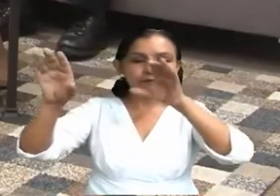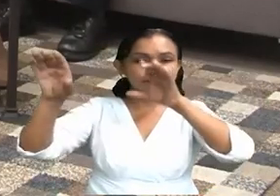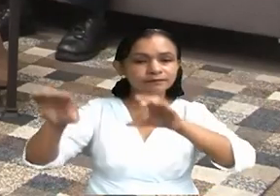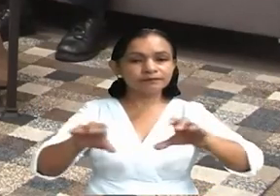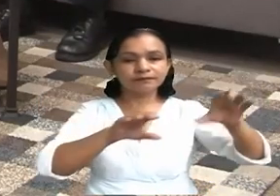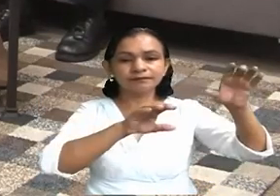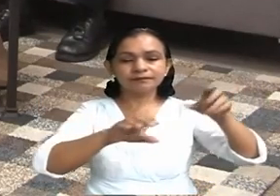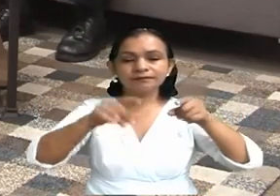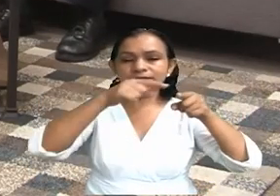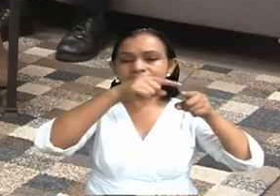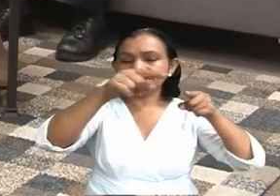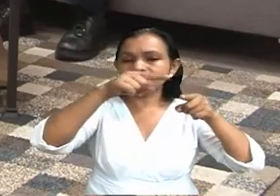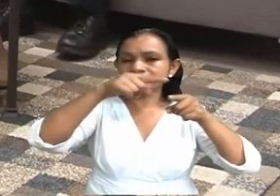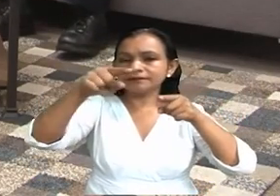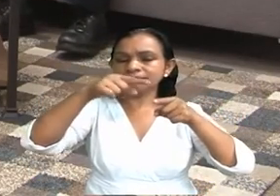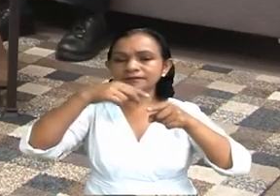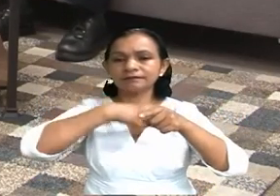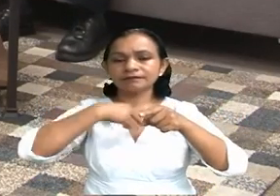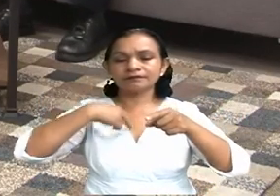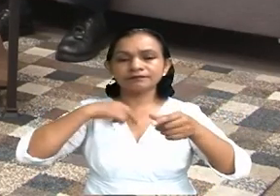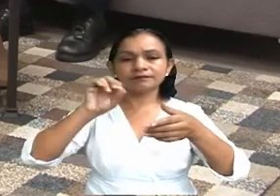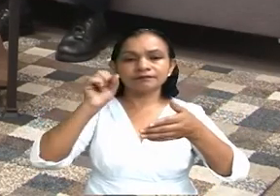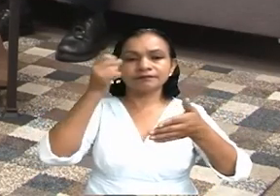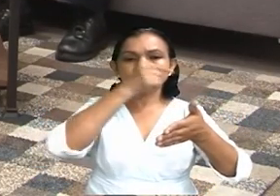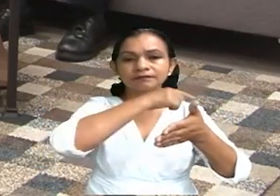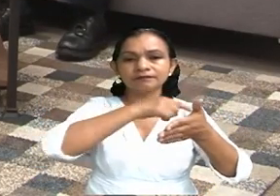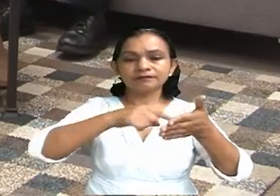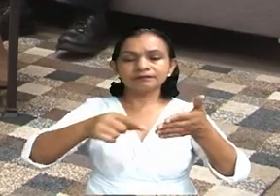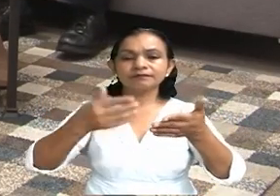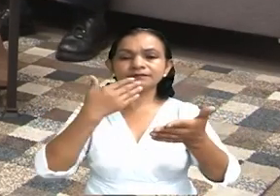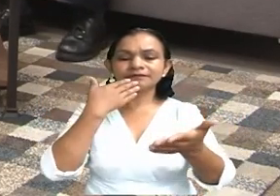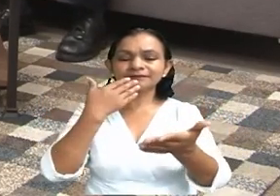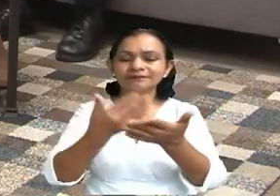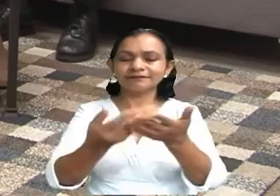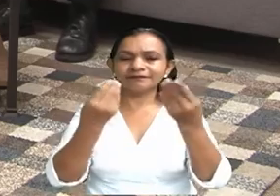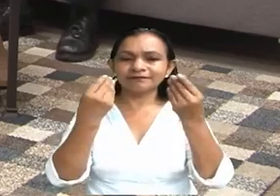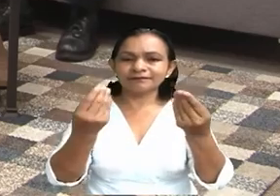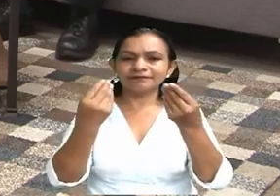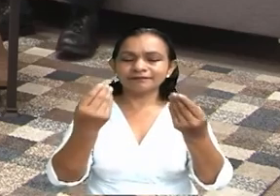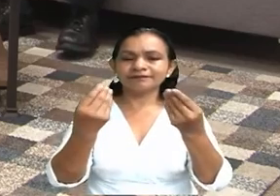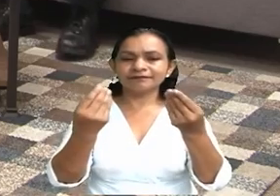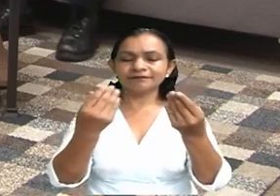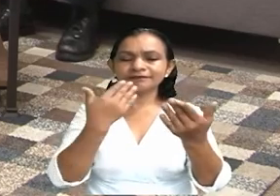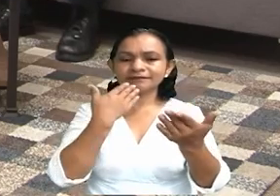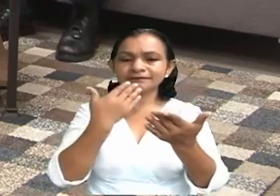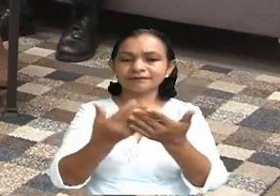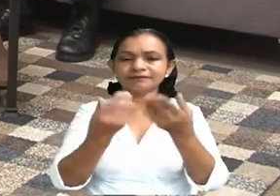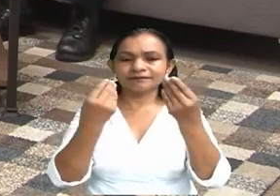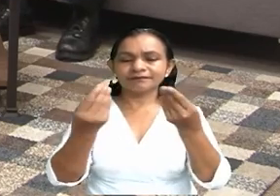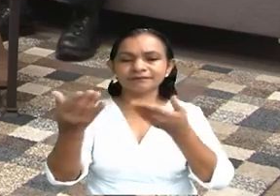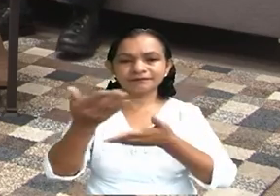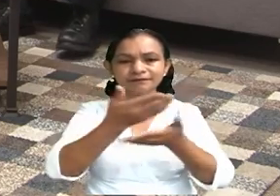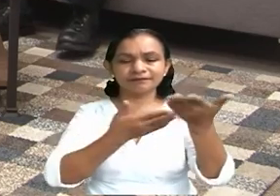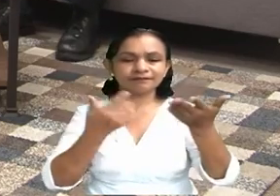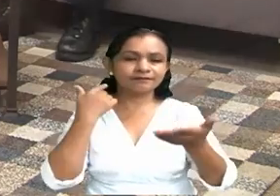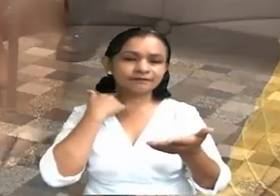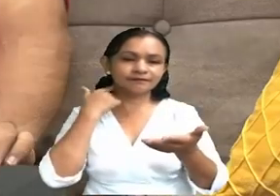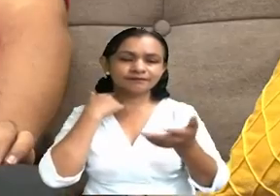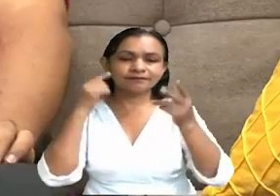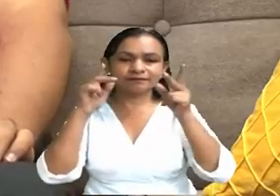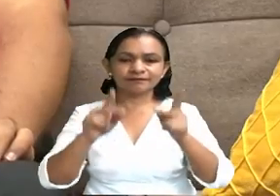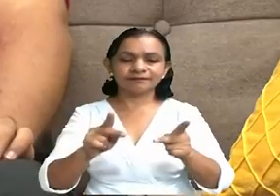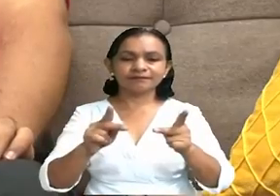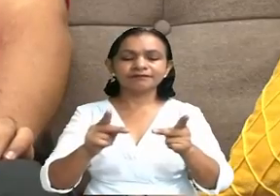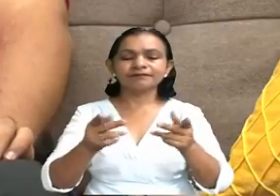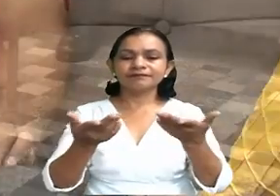los municipios del país celebrando esta semana. Compañero David, muchísimas gracias por habernos acompañado. Muchísimas gracias por compartir siempre con nuestra audiencia.